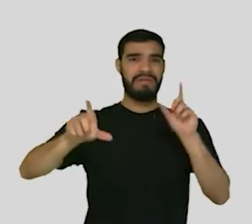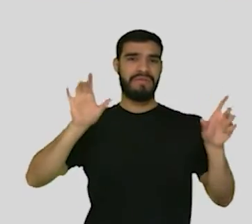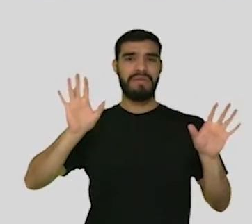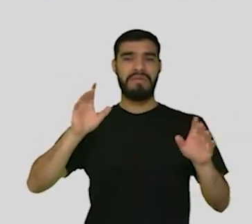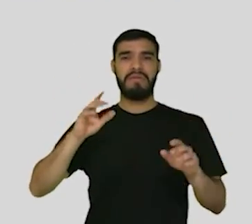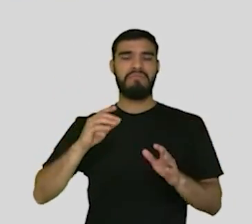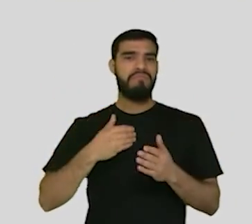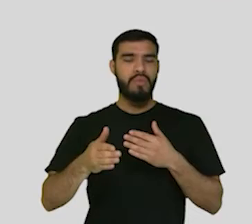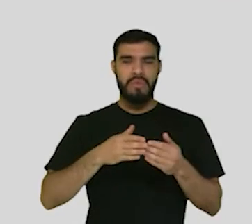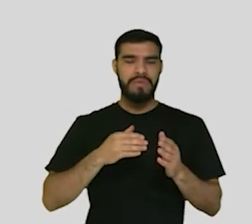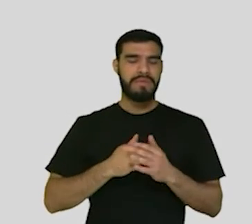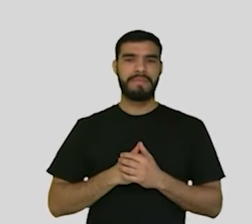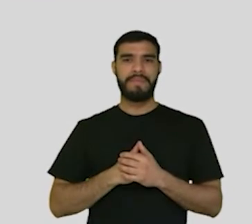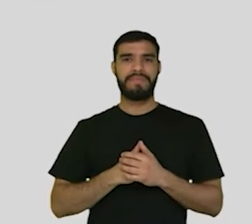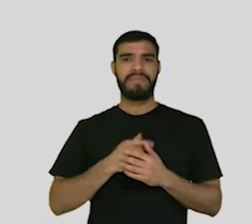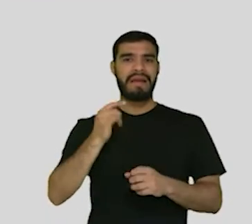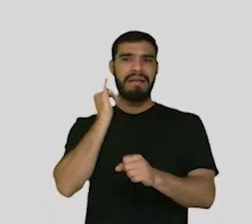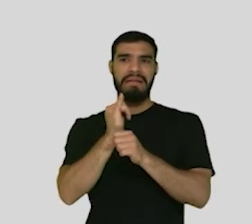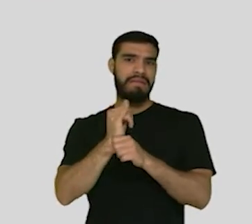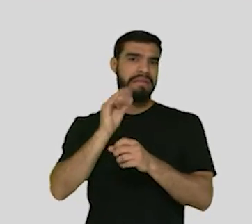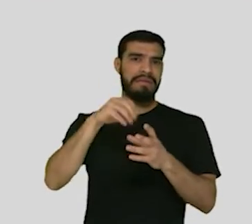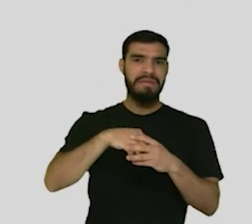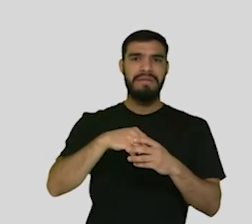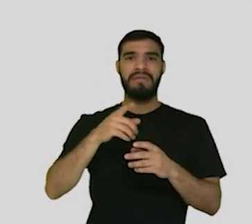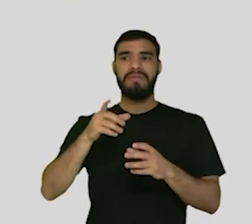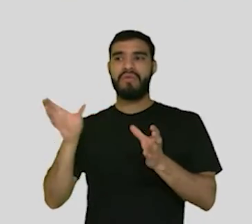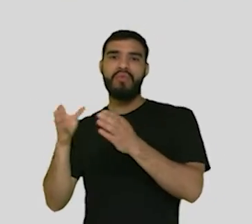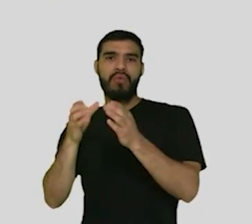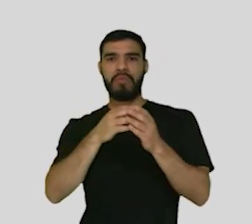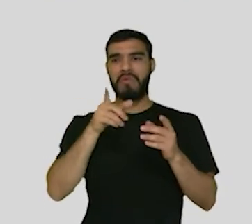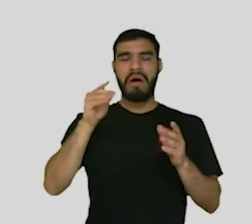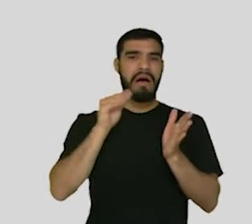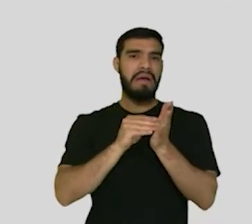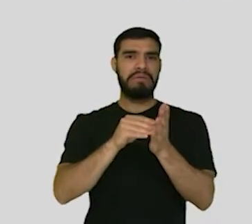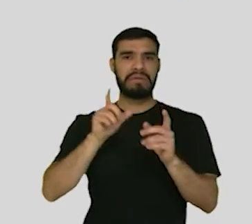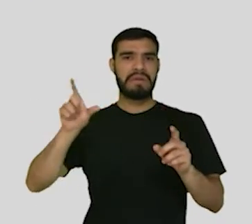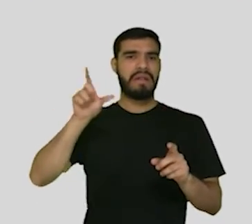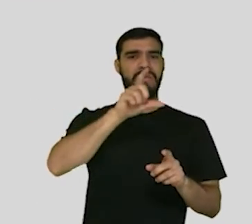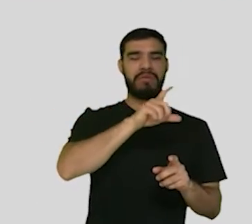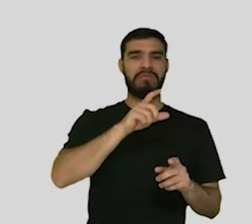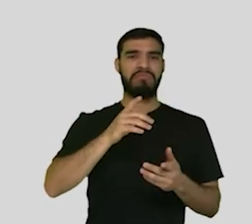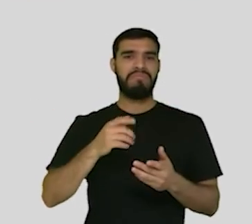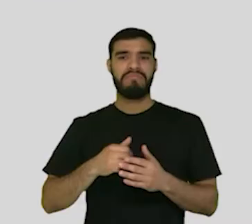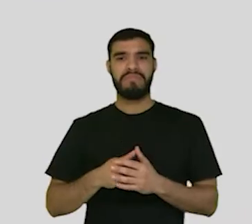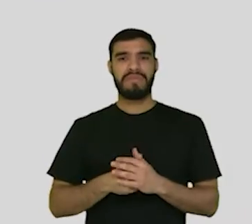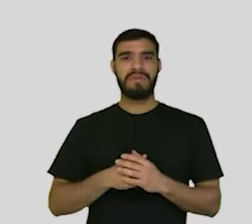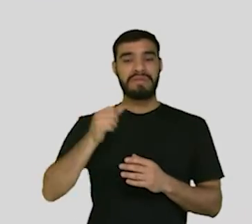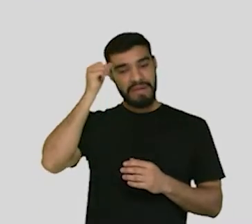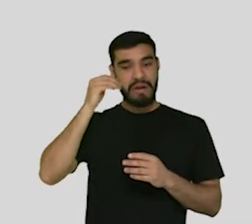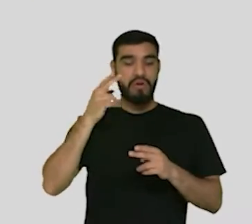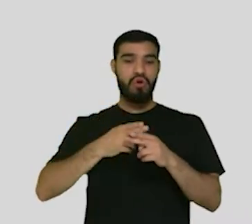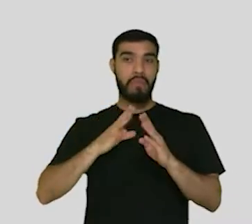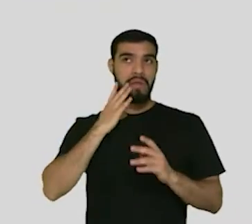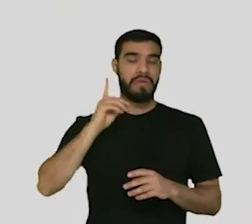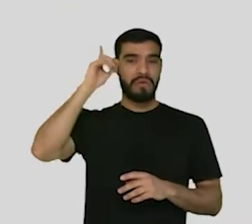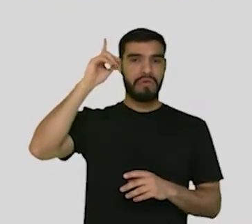tupa o borubisacuera, o justifica, yepa, ñan de yararera, pe, están va, oya poba, y cuay.